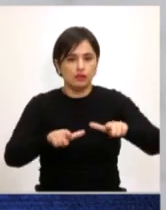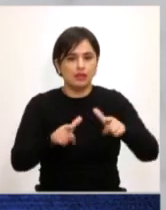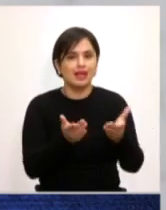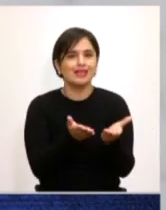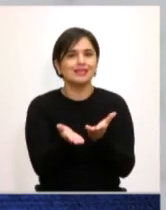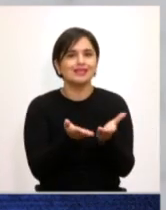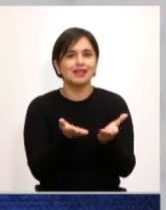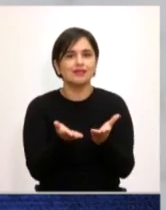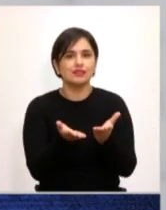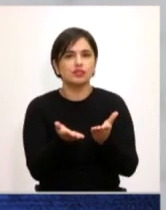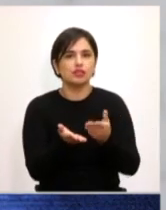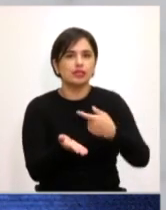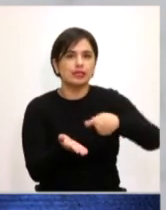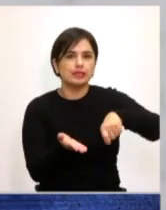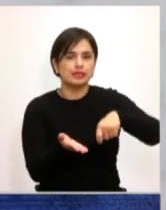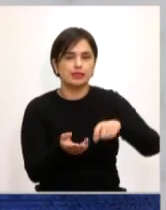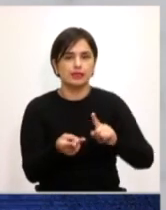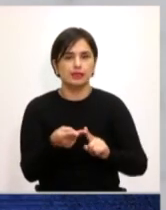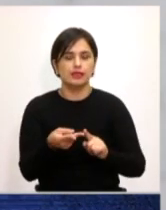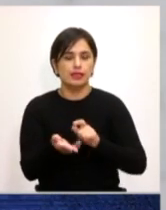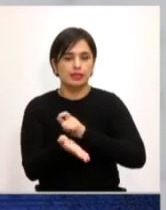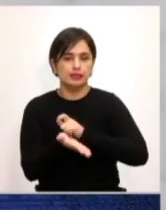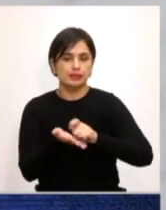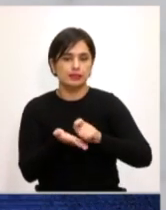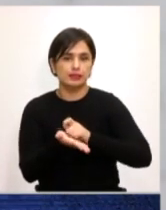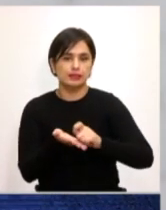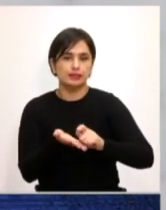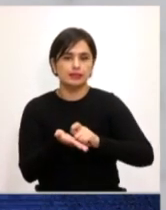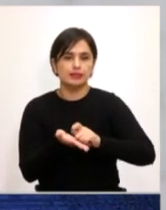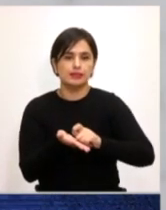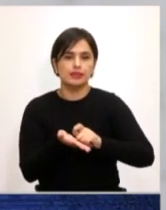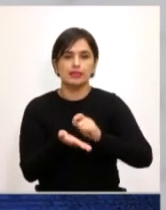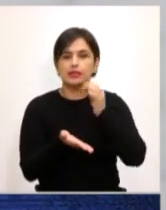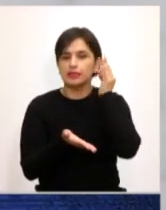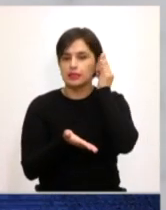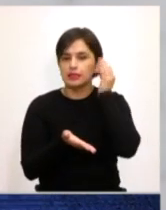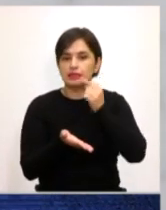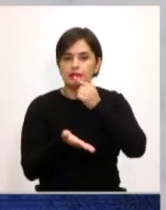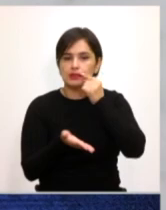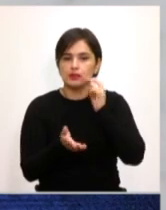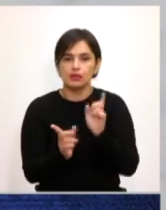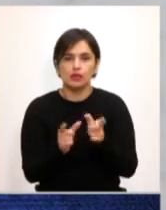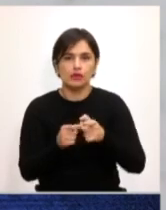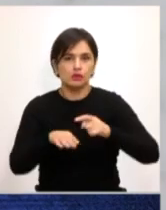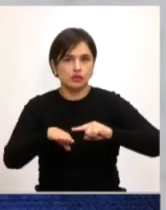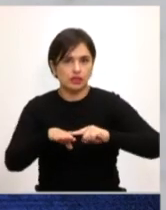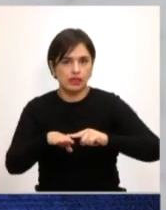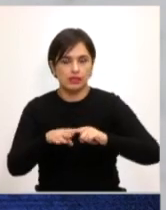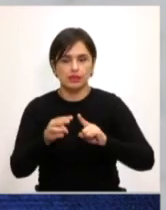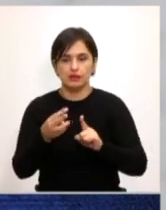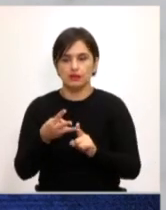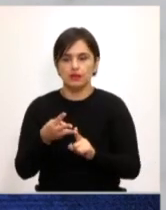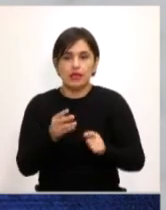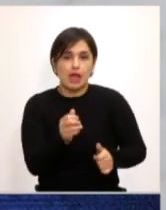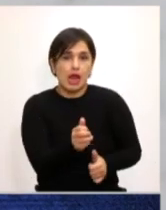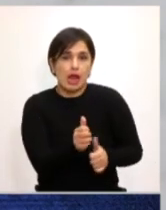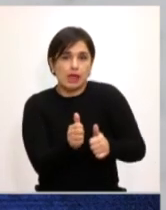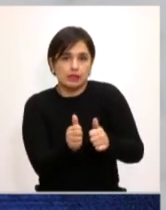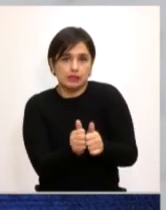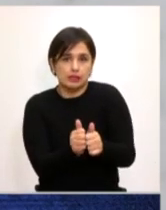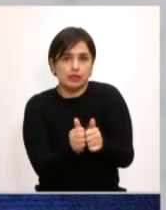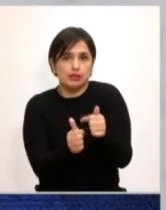Senado, de las secretarias y secretarios de las comisiones técnicas, de los asistentes de los